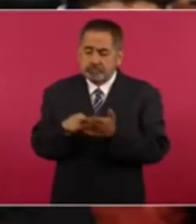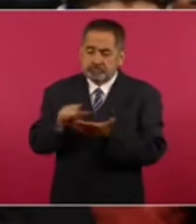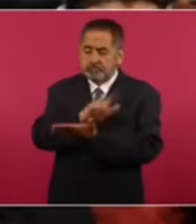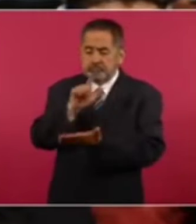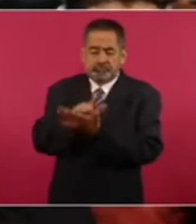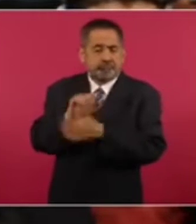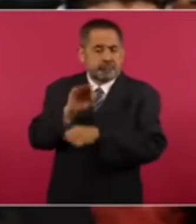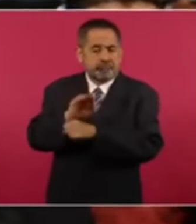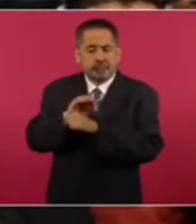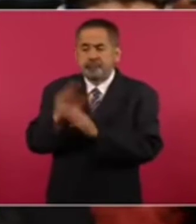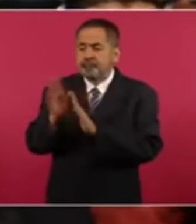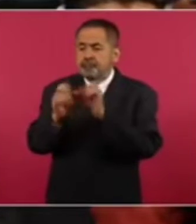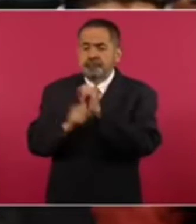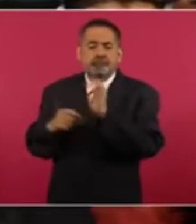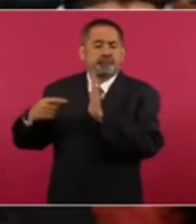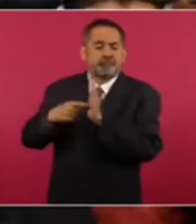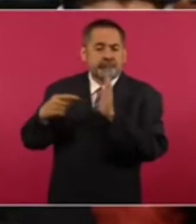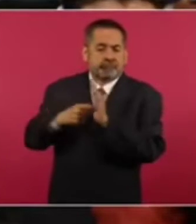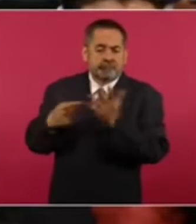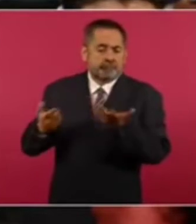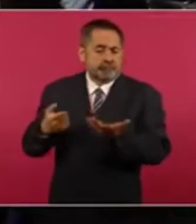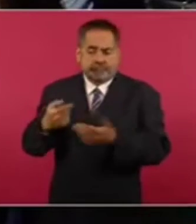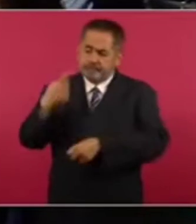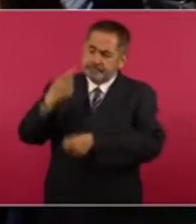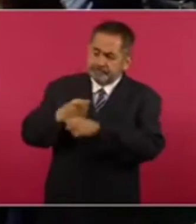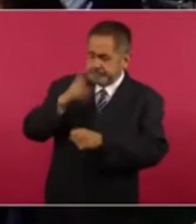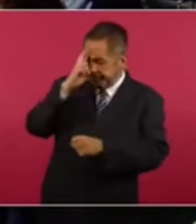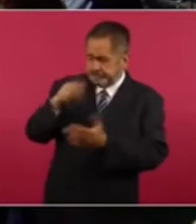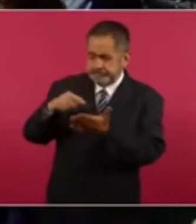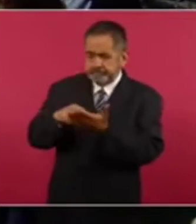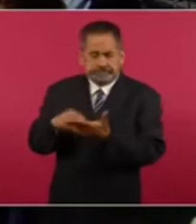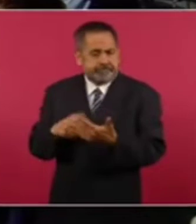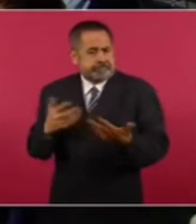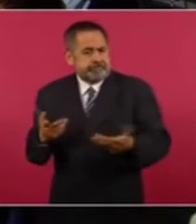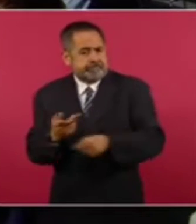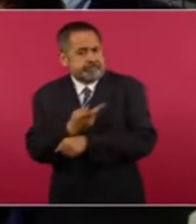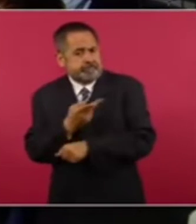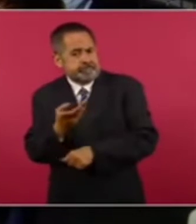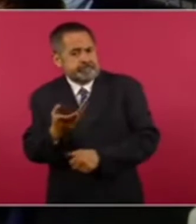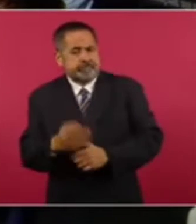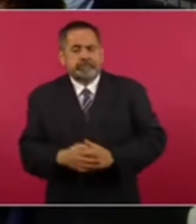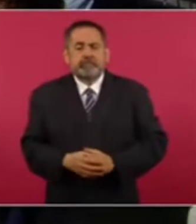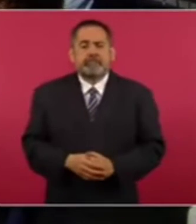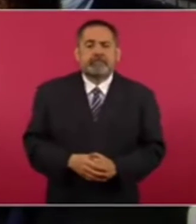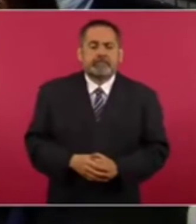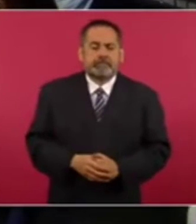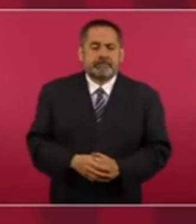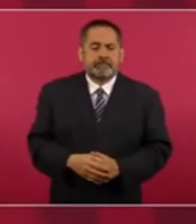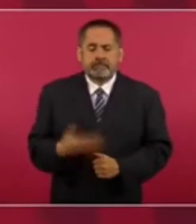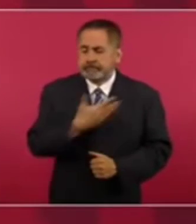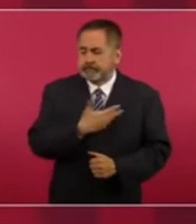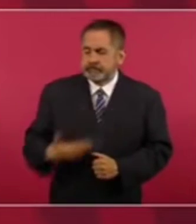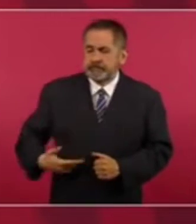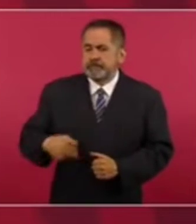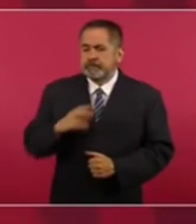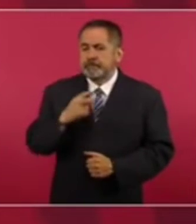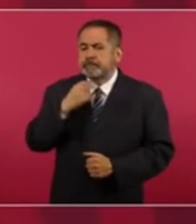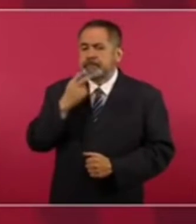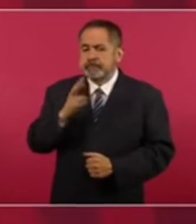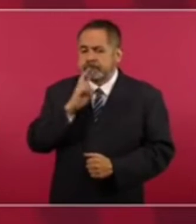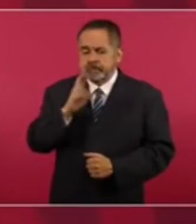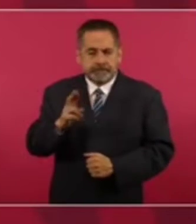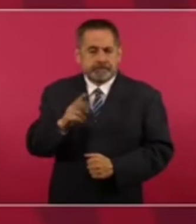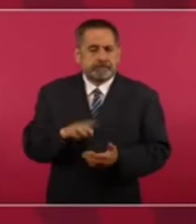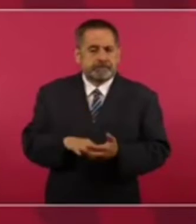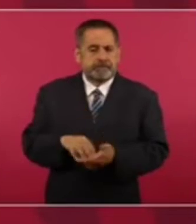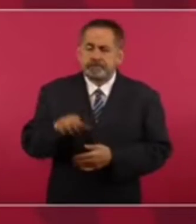establecidas en nuestra Carta Magna, que es la Constitución política. Pues mire, lo que sucede, lo hemos hablado